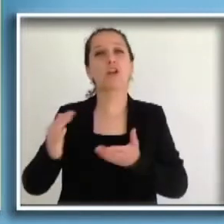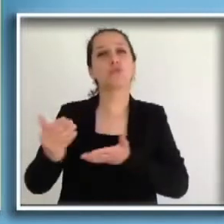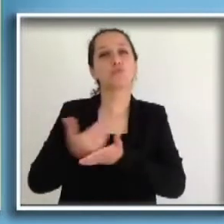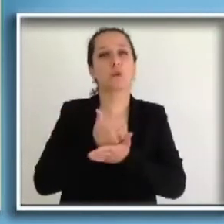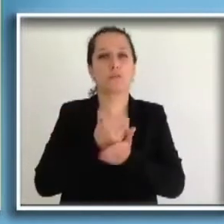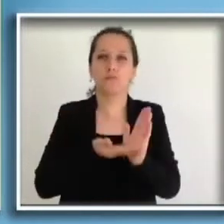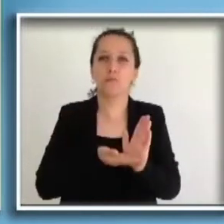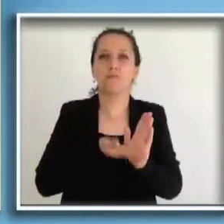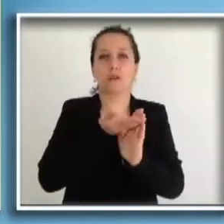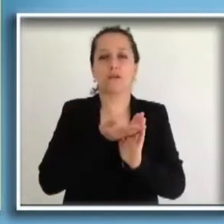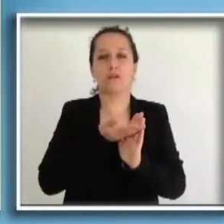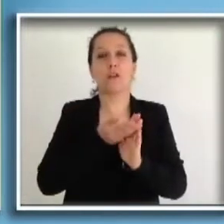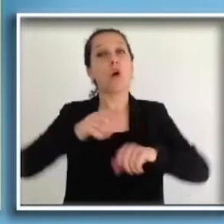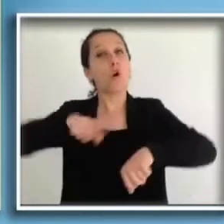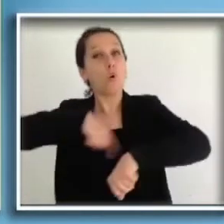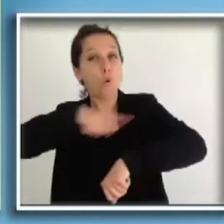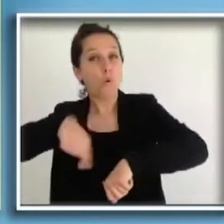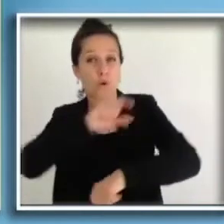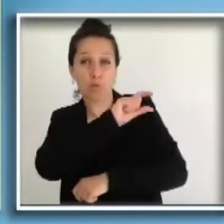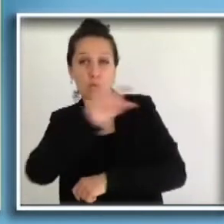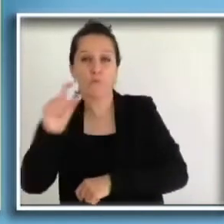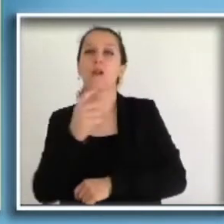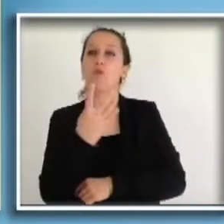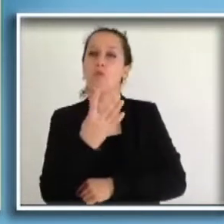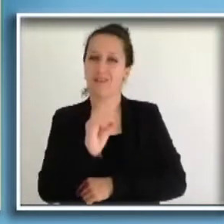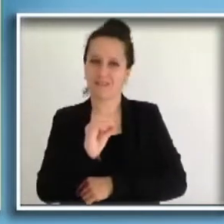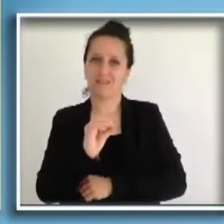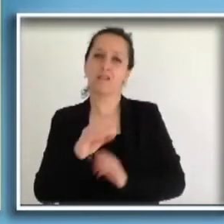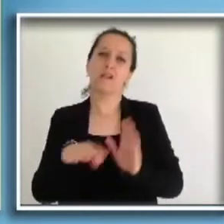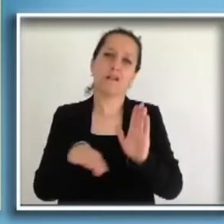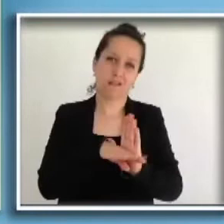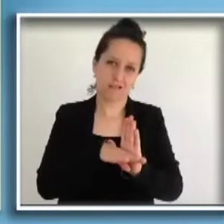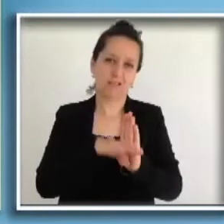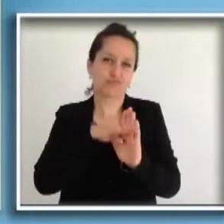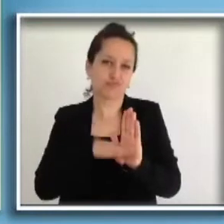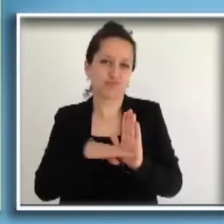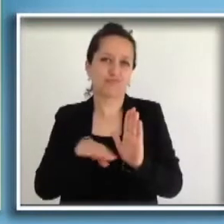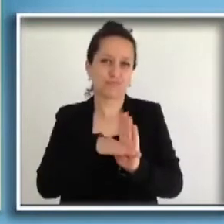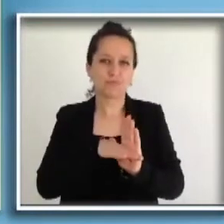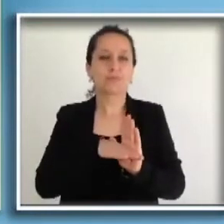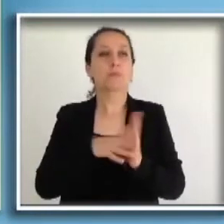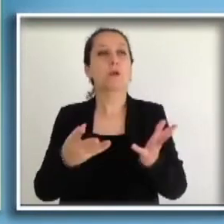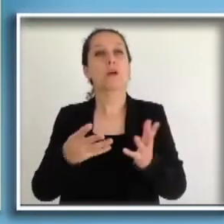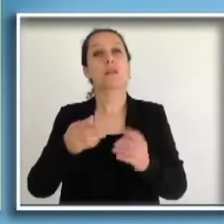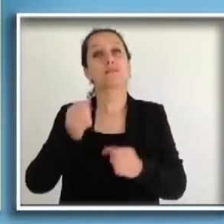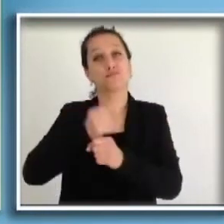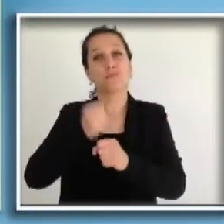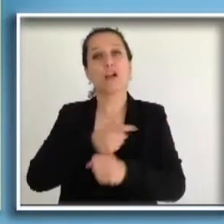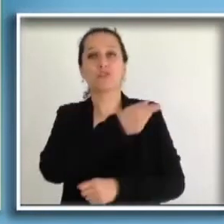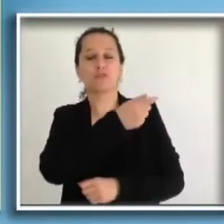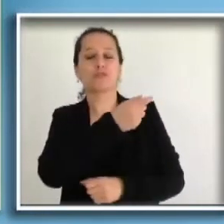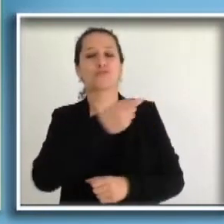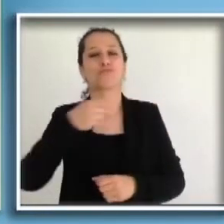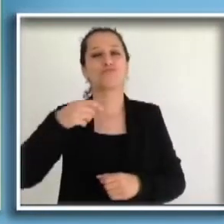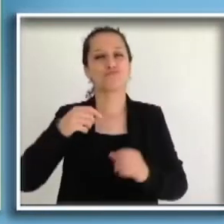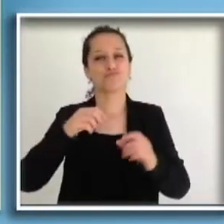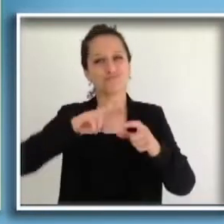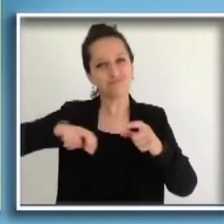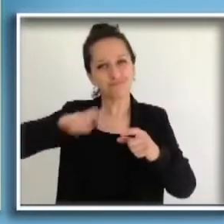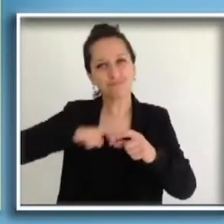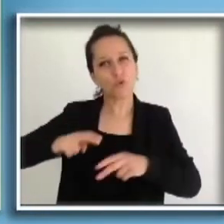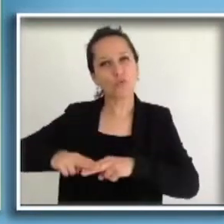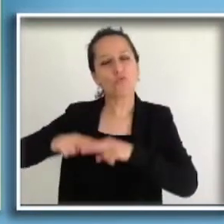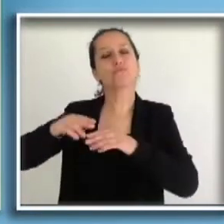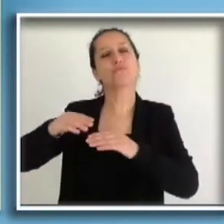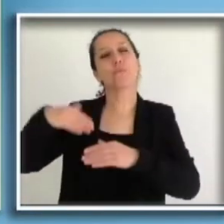laboral a 40 horas y el aumento de las cotizaciones en el marco la reforma previsional la producción limpia y la preservación del